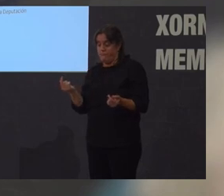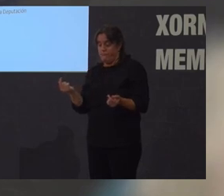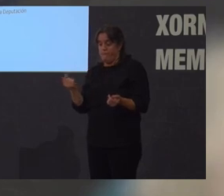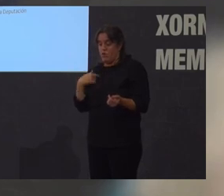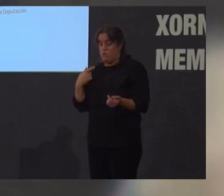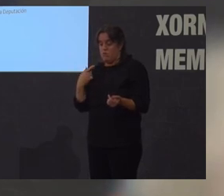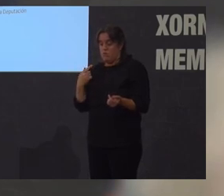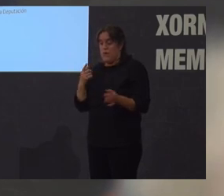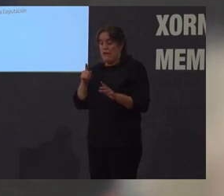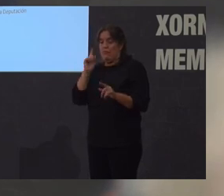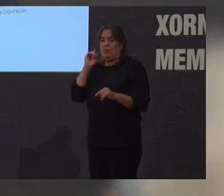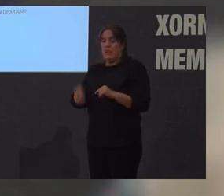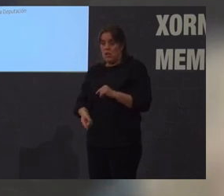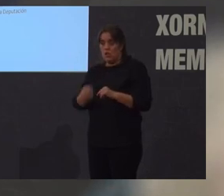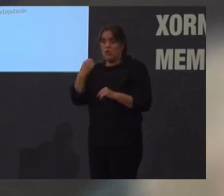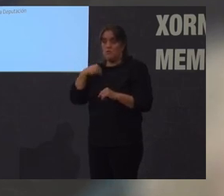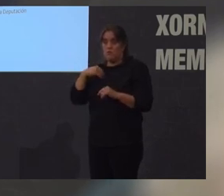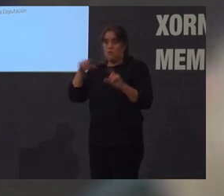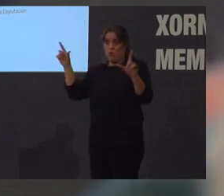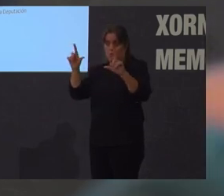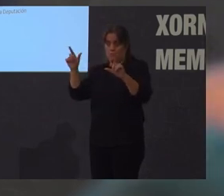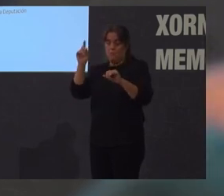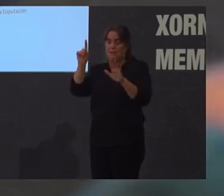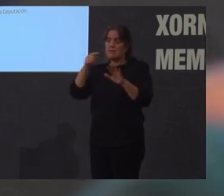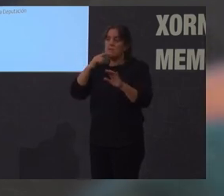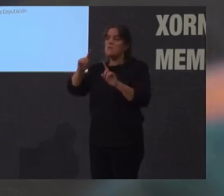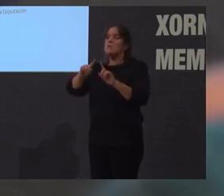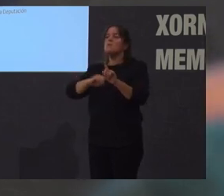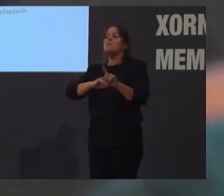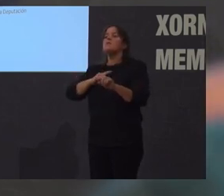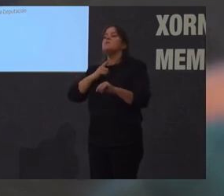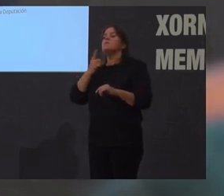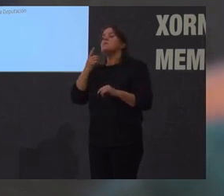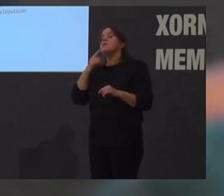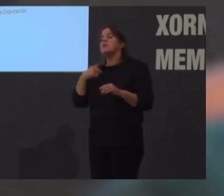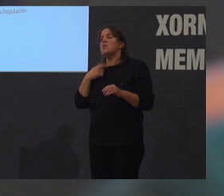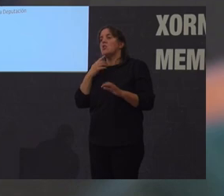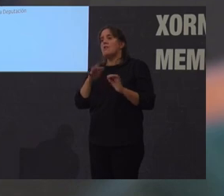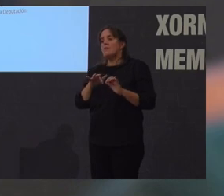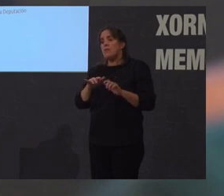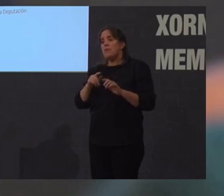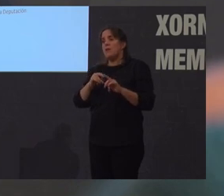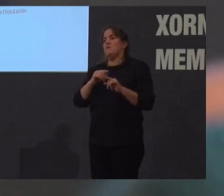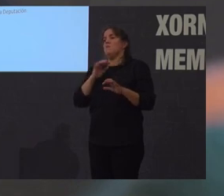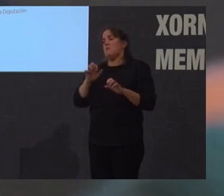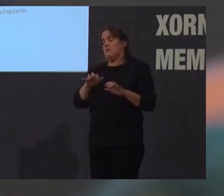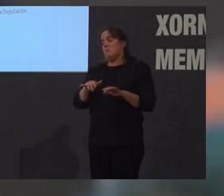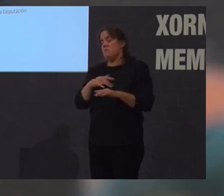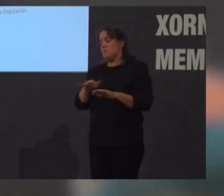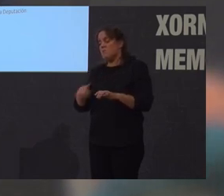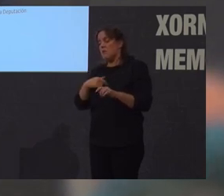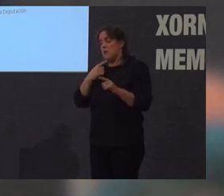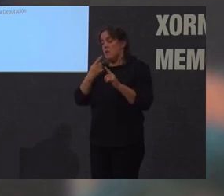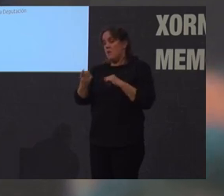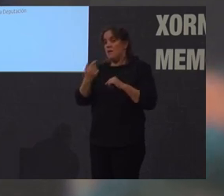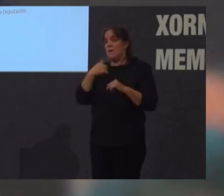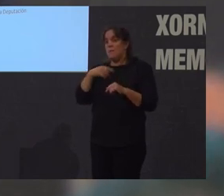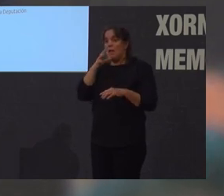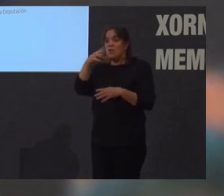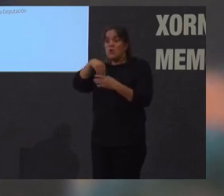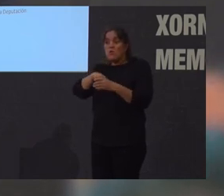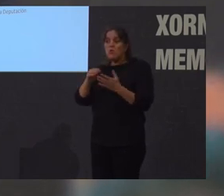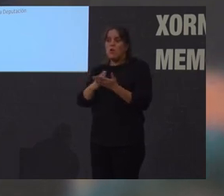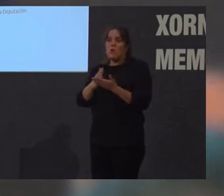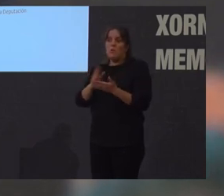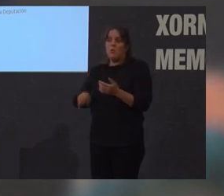me escribió el director de Más Vale Tarde, entonces yo le mandé el dossier que tenía sobre Enrique Marsans Coma para el libro, que curiosamente no lo iba a incluir